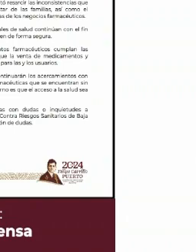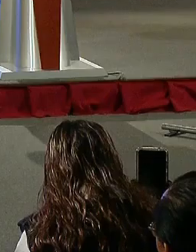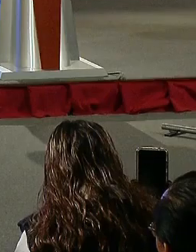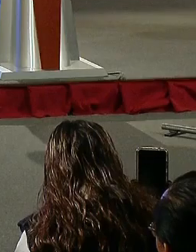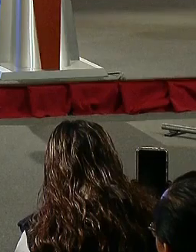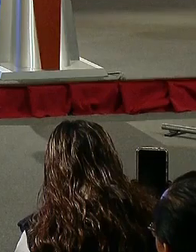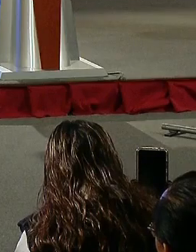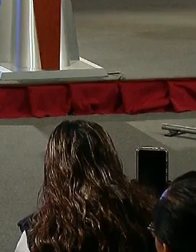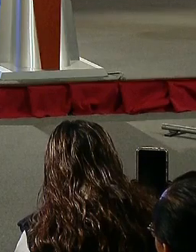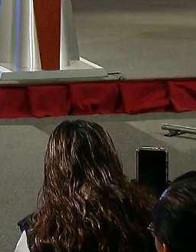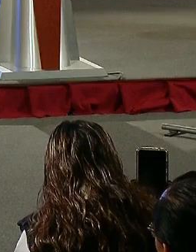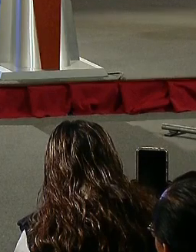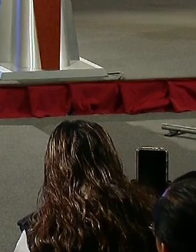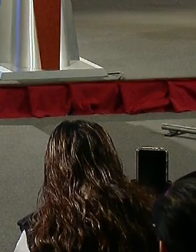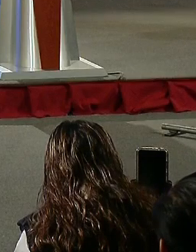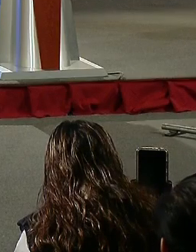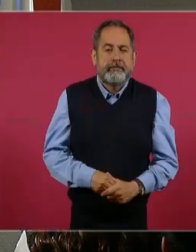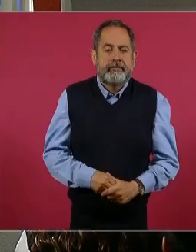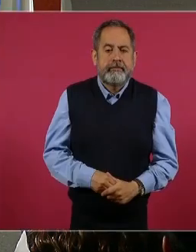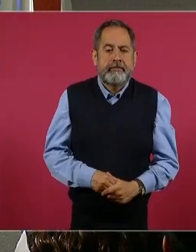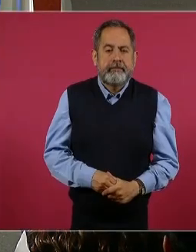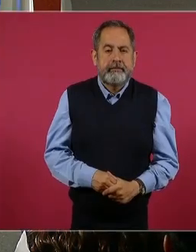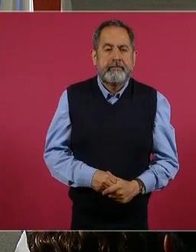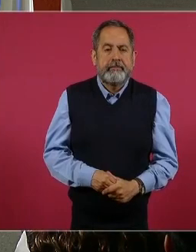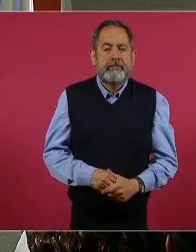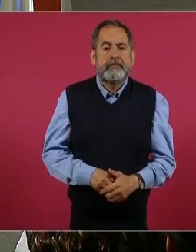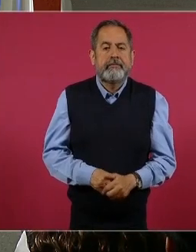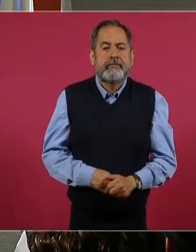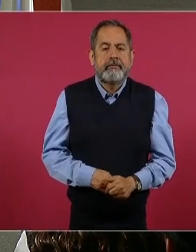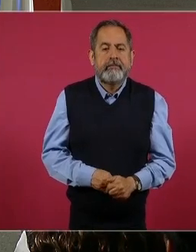manera conjunta. Siguiente, por favor.